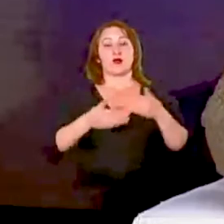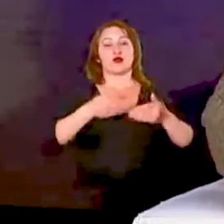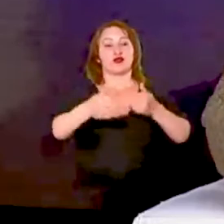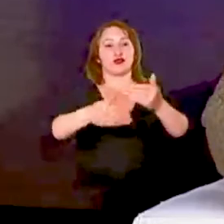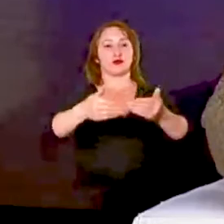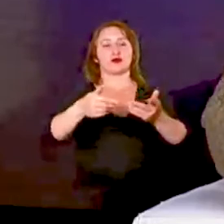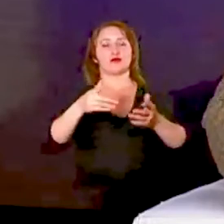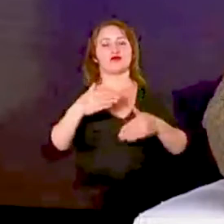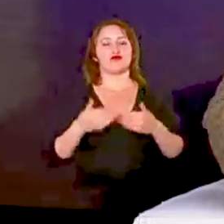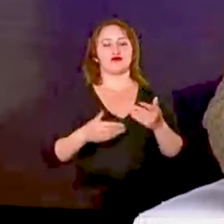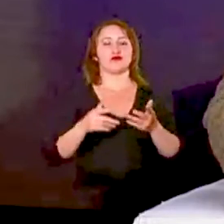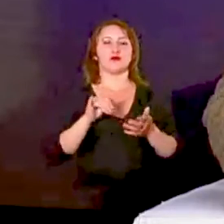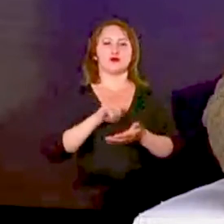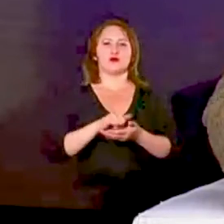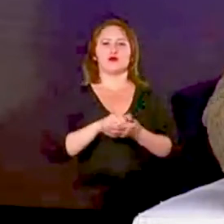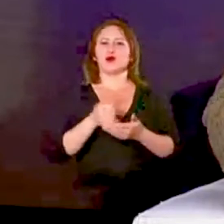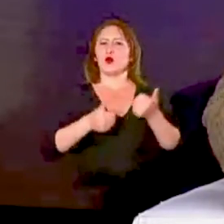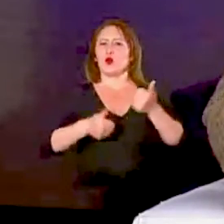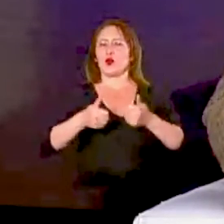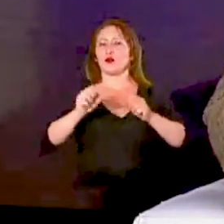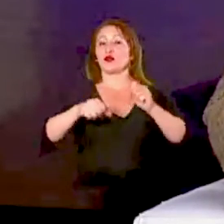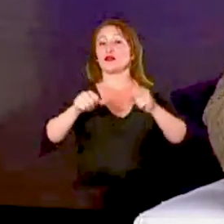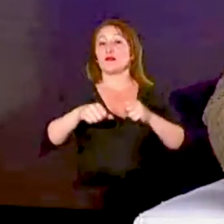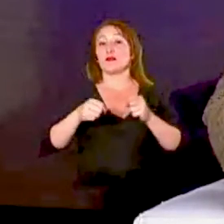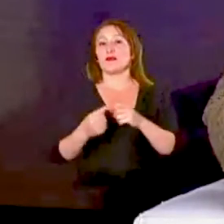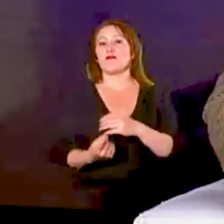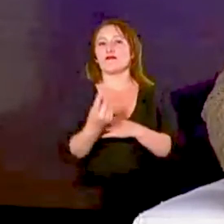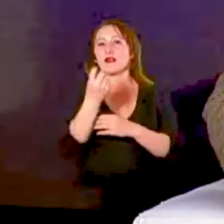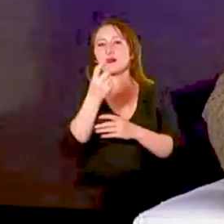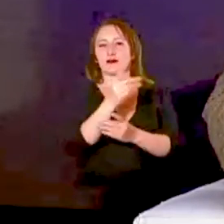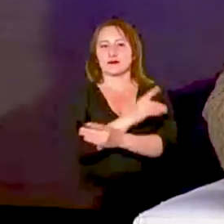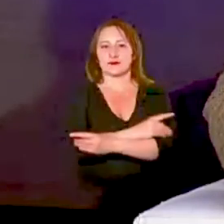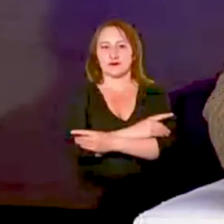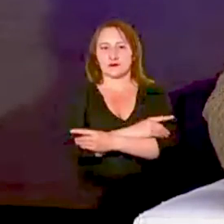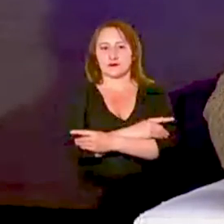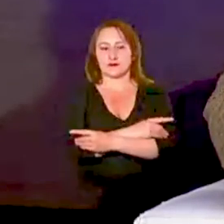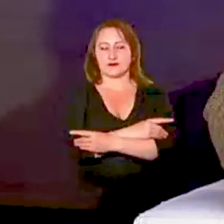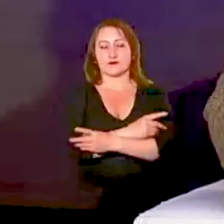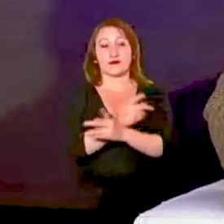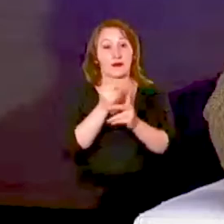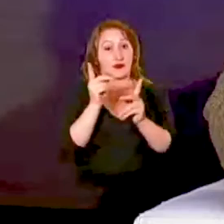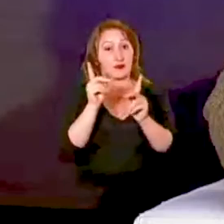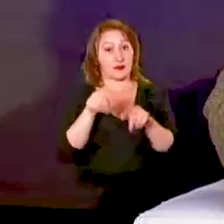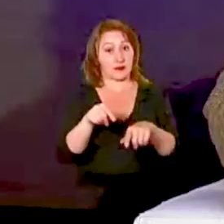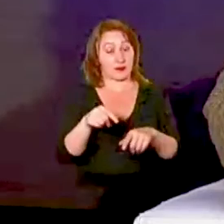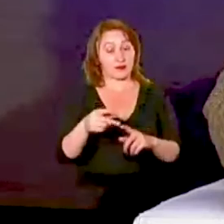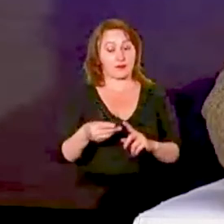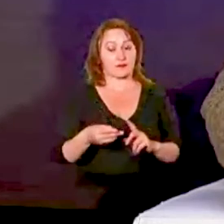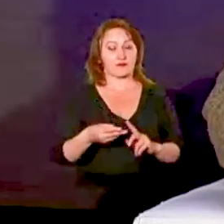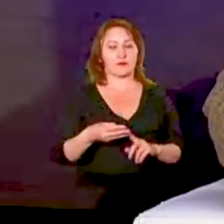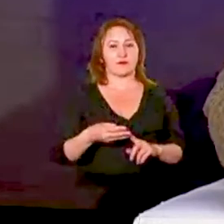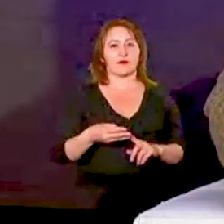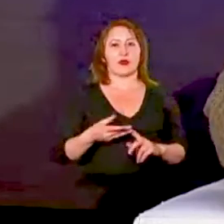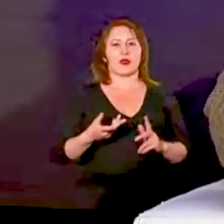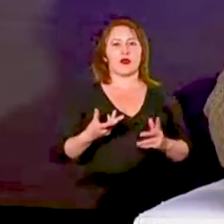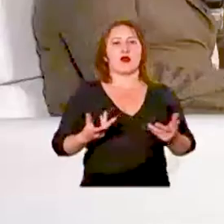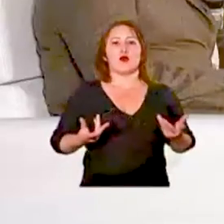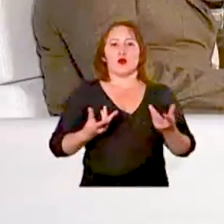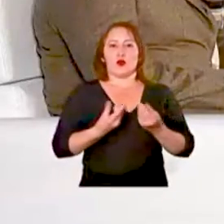procesos que se adelantan por posibles faltas disciplinarias. Tenemos igualmente un grupo